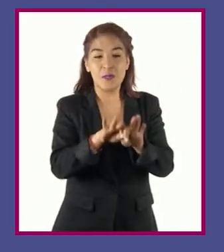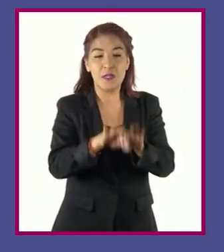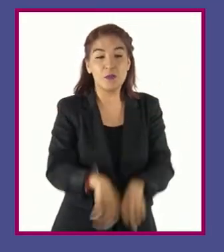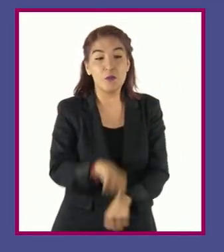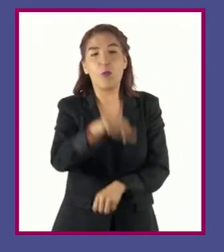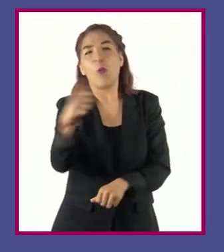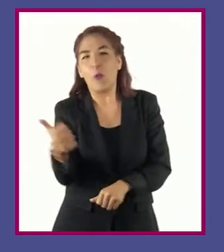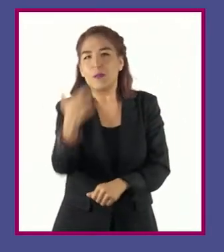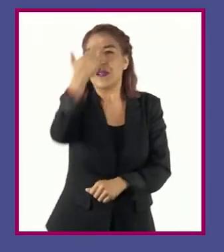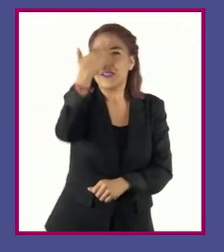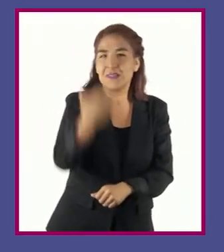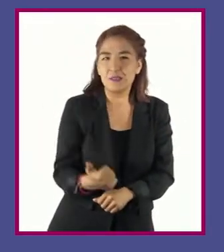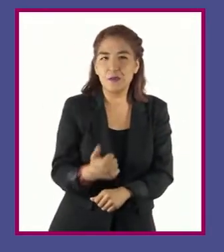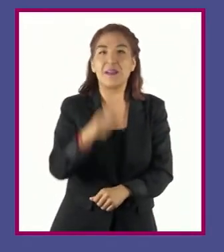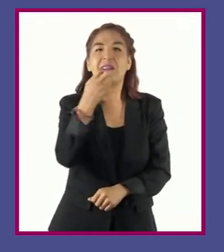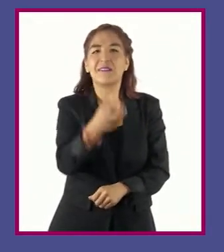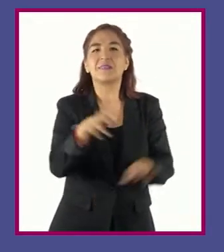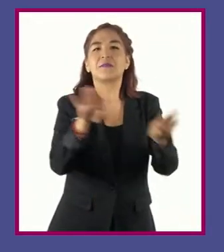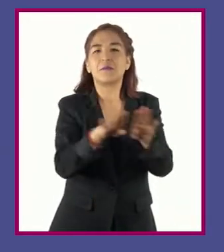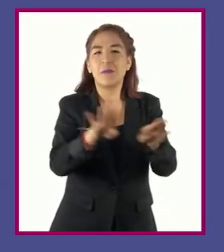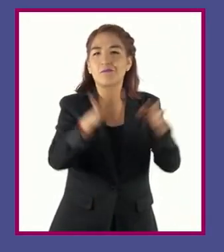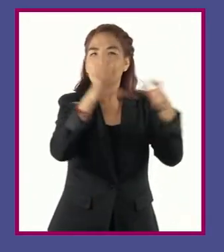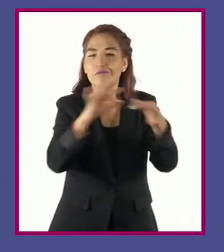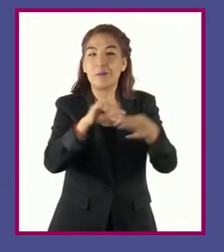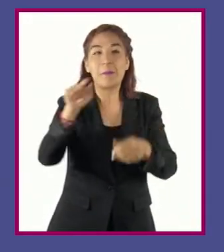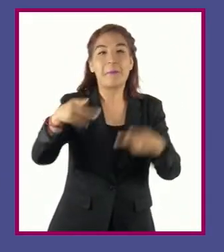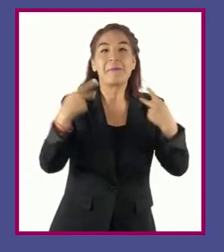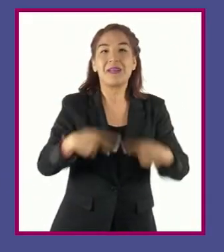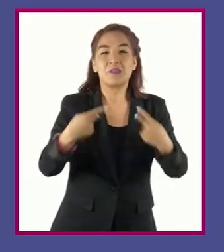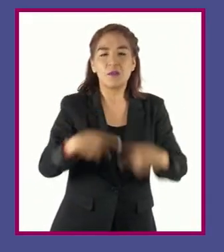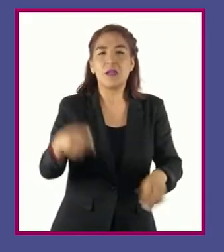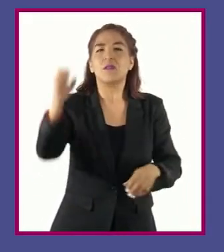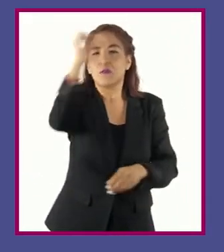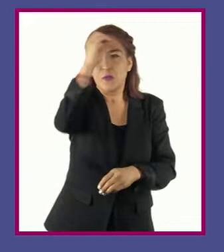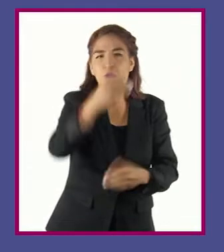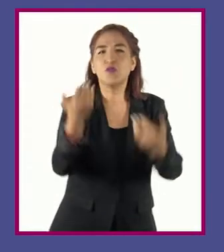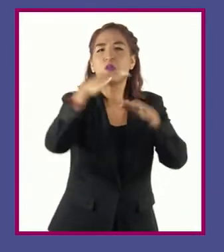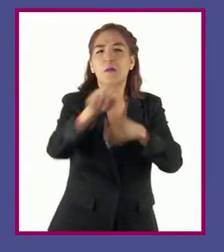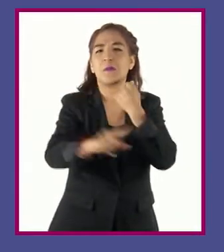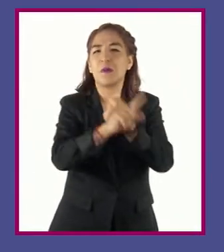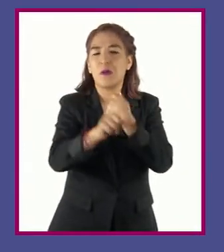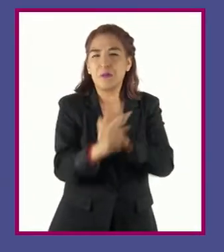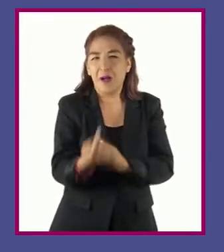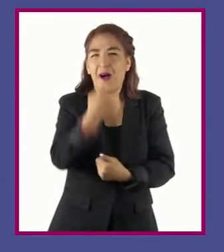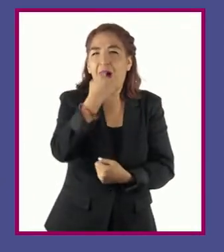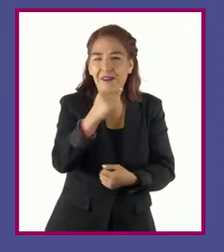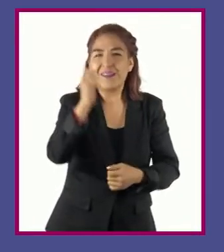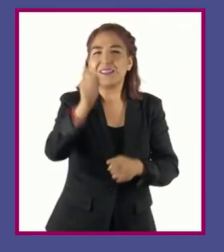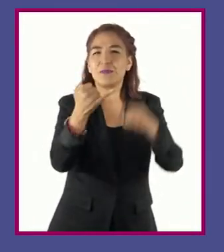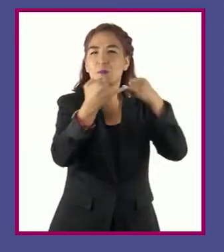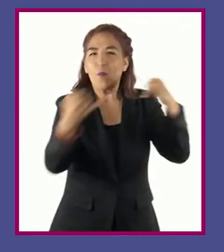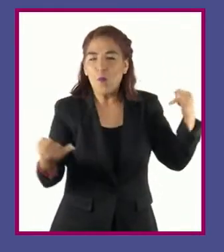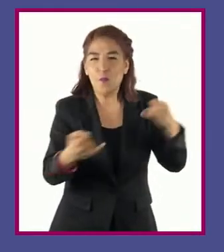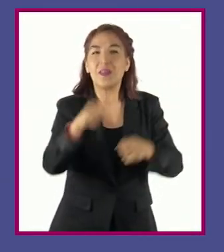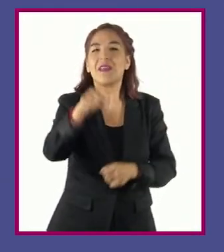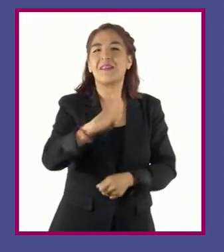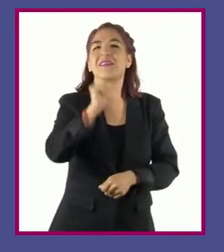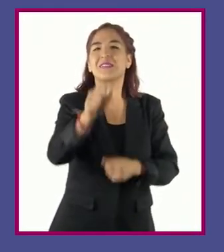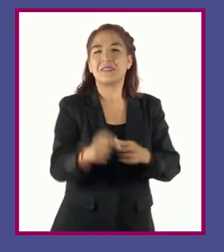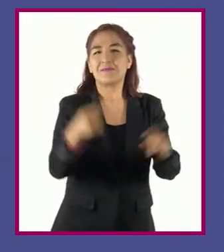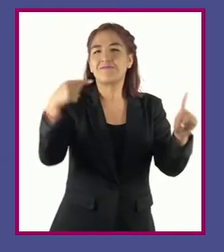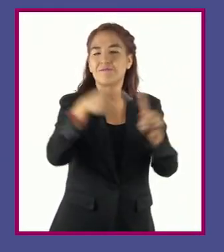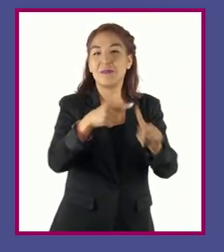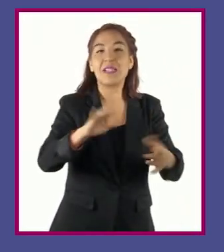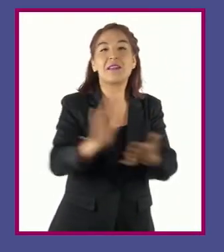otras razones presentan las razones que el autor expone para explicar el problema de la anorexia y distingue la principal